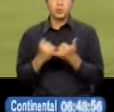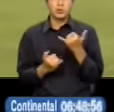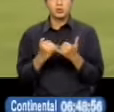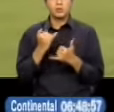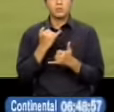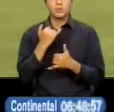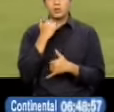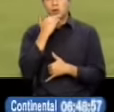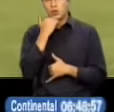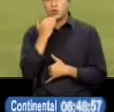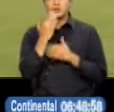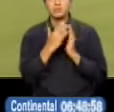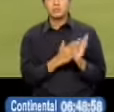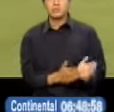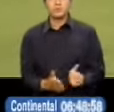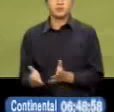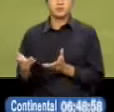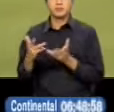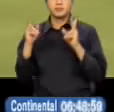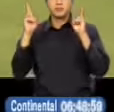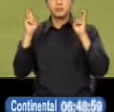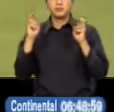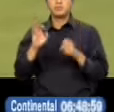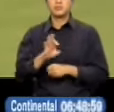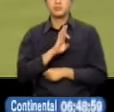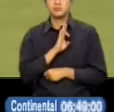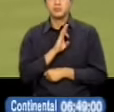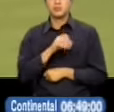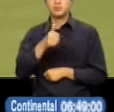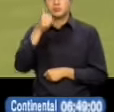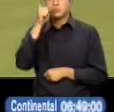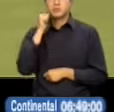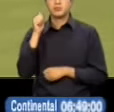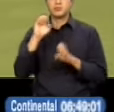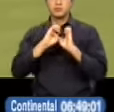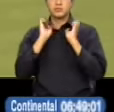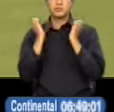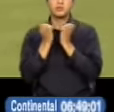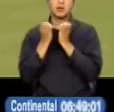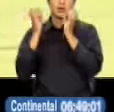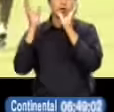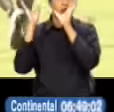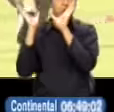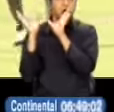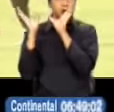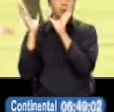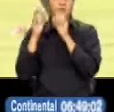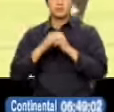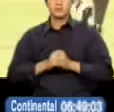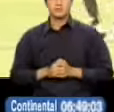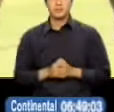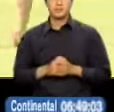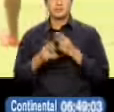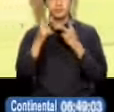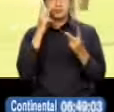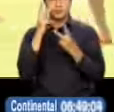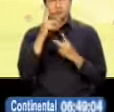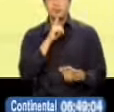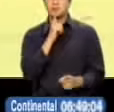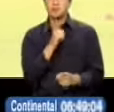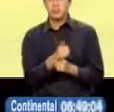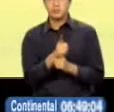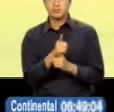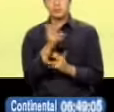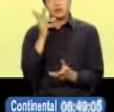funciones y órdenes del aspecto táctico que se cumplieron ayer en el estadio olímpico atahualpa lo que dice abraham por un lado es cierto